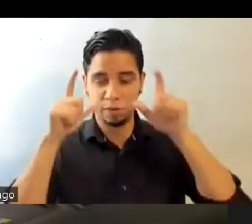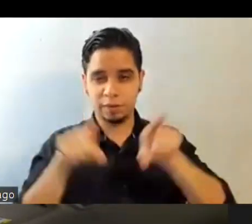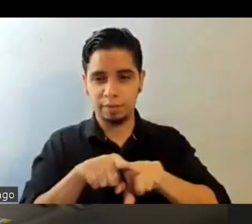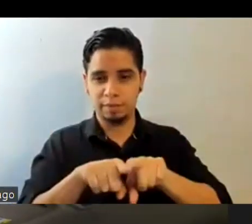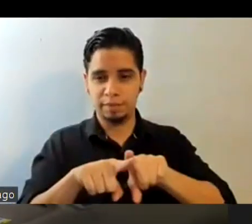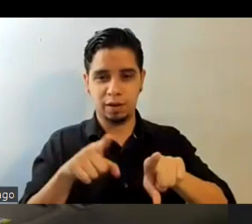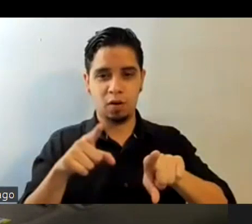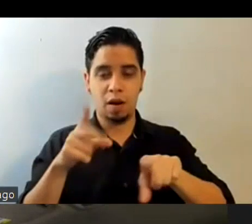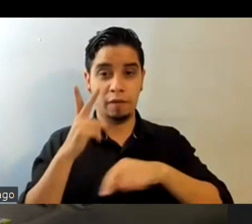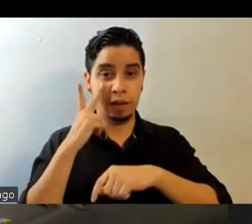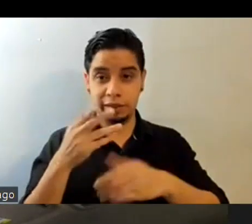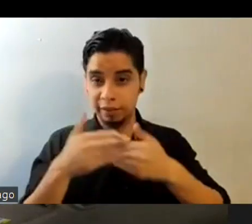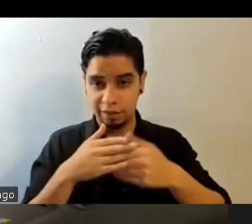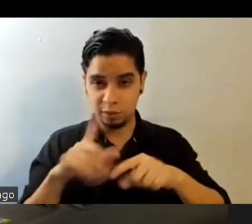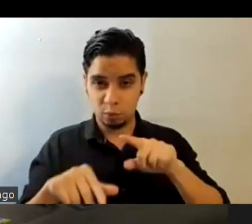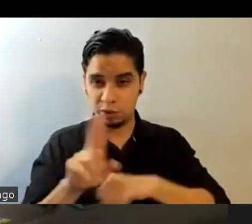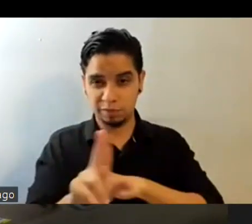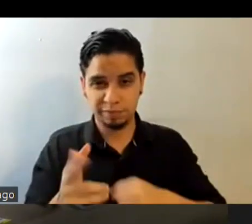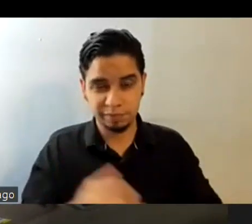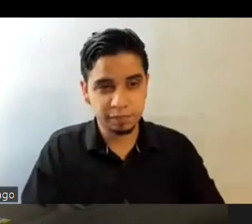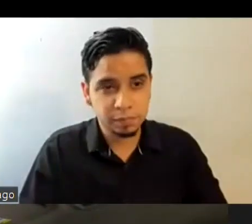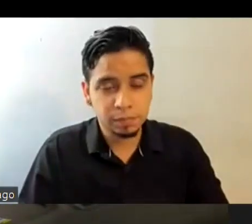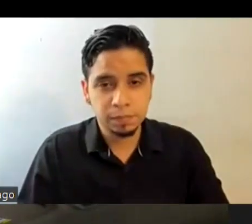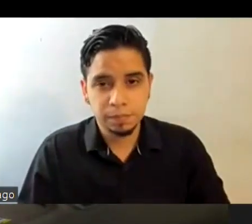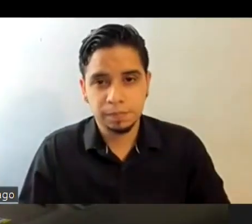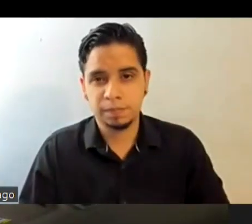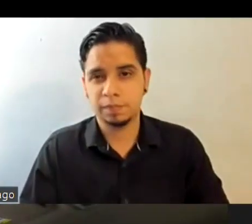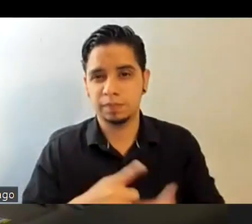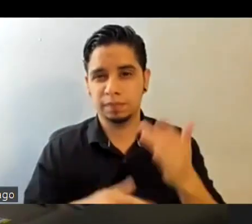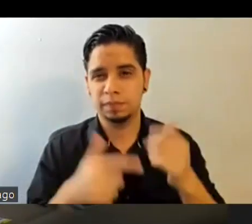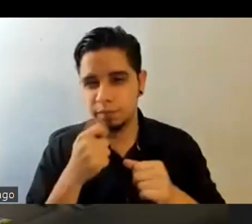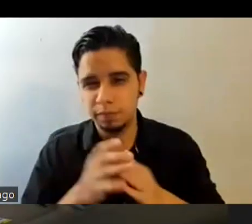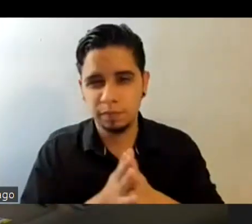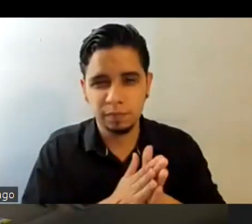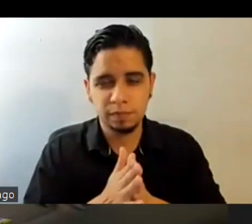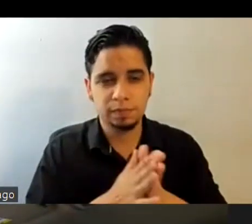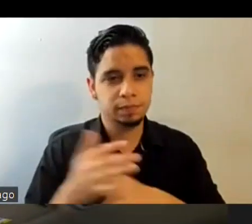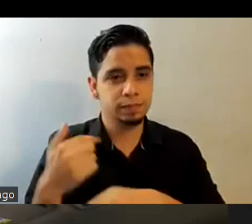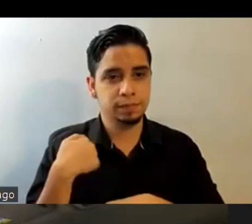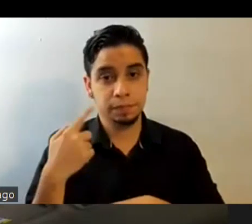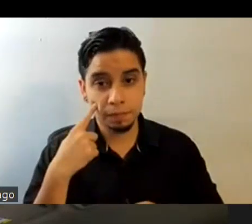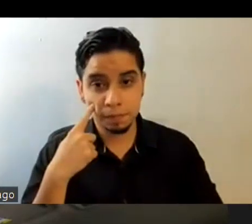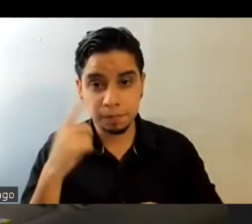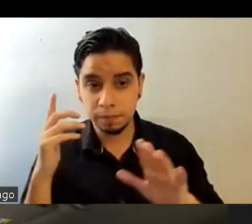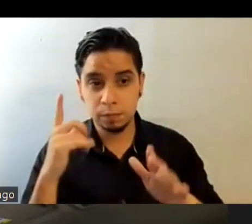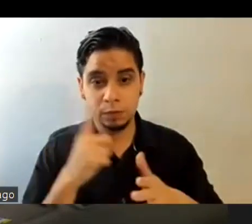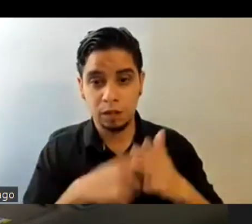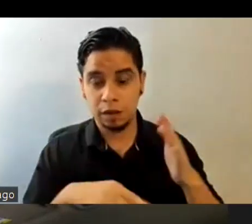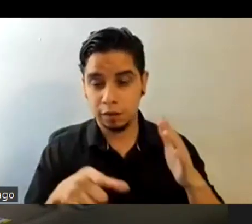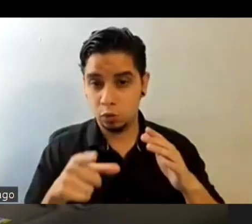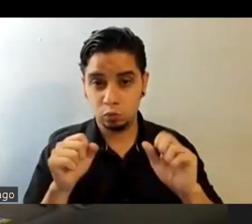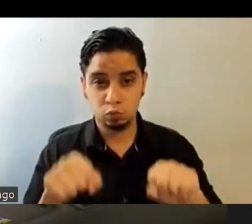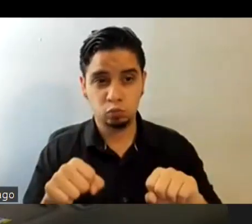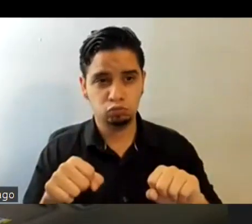de cerca no los uso. Ah, bueno. Sí. Pero qué interesante porque pienso, ¿verdad? Si lo miras esotéricamente,